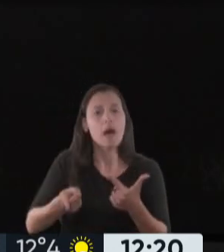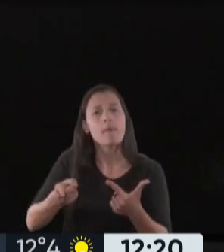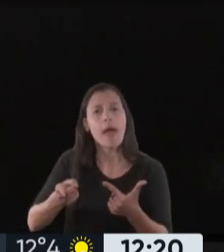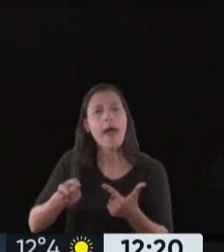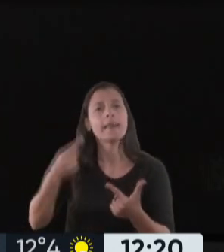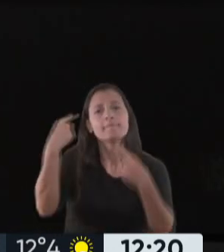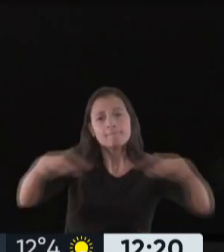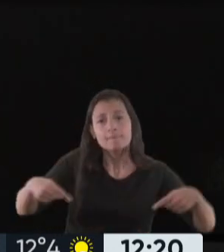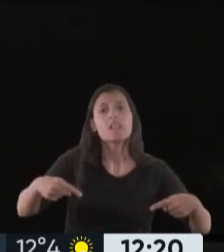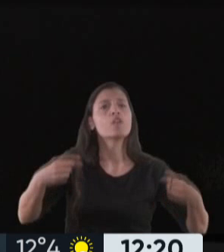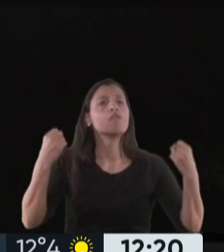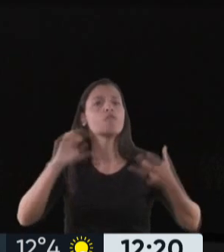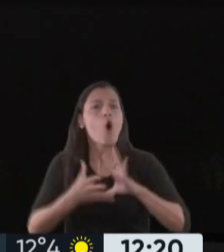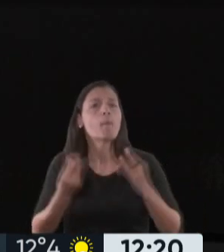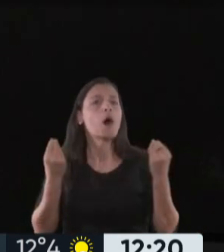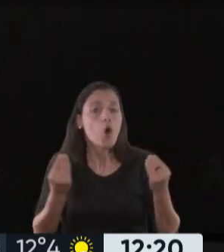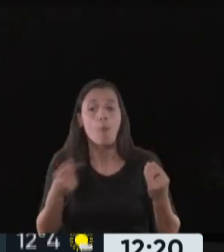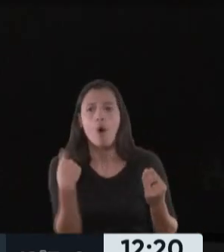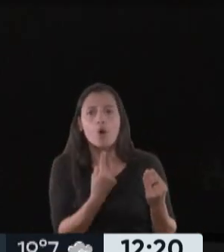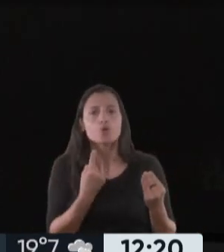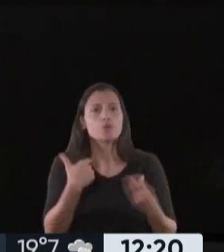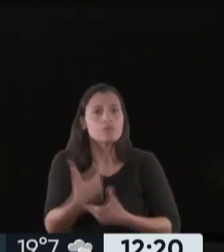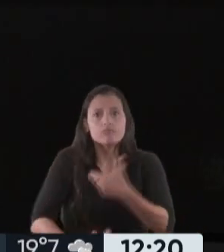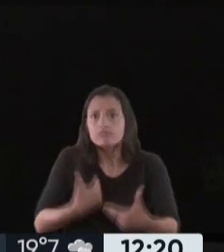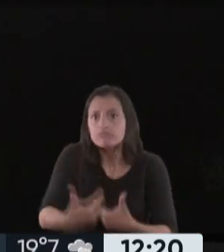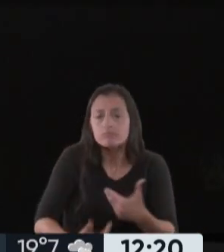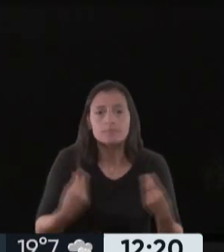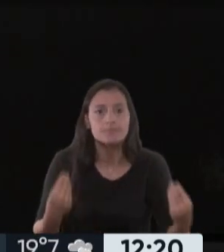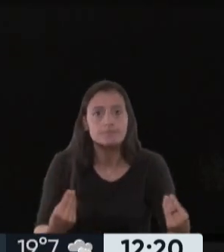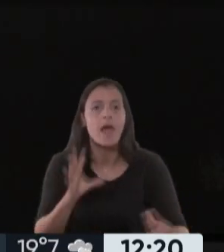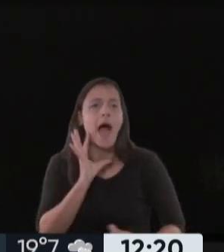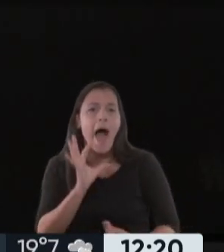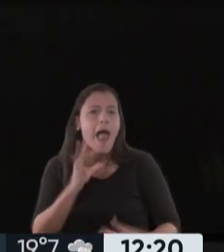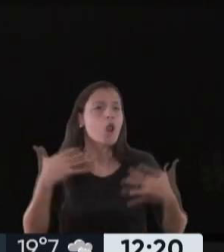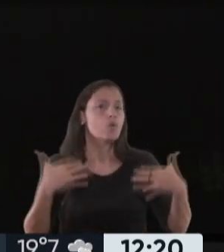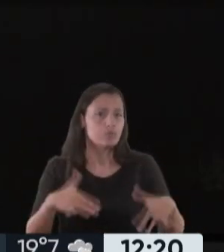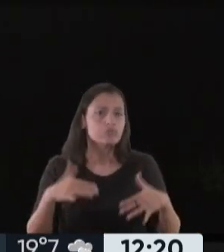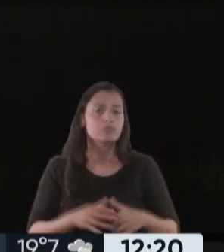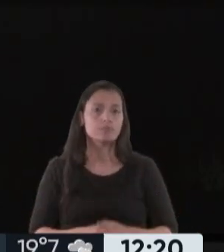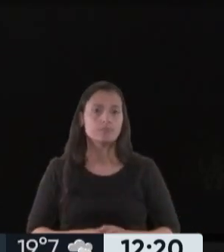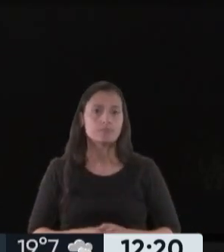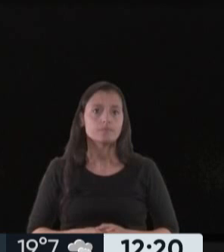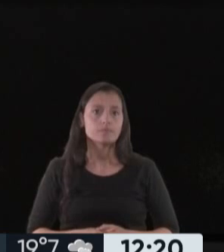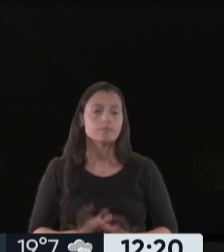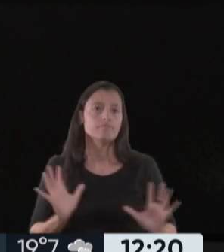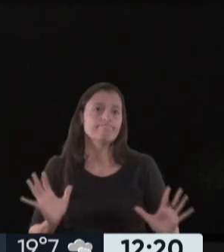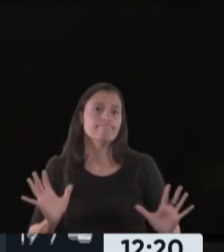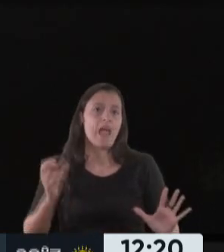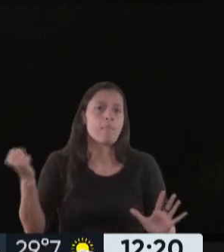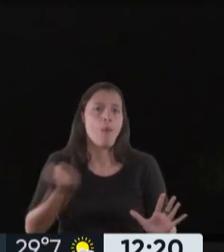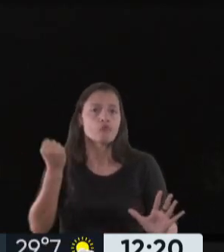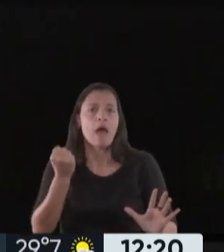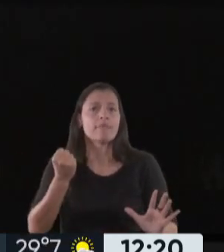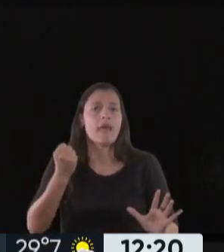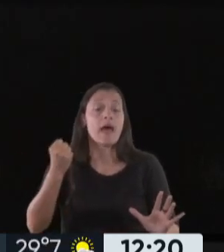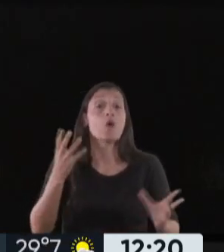distintos niveles y de qué manera se va a llevar adelante algo que es ineludible para el Estado